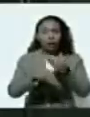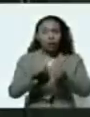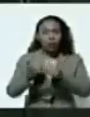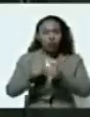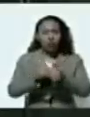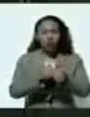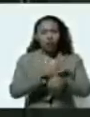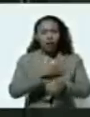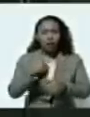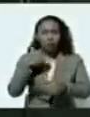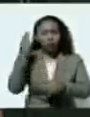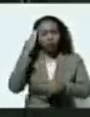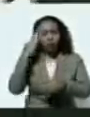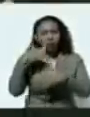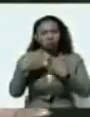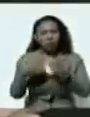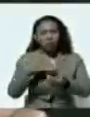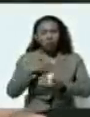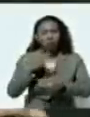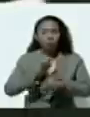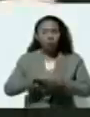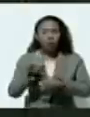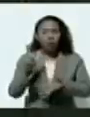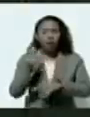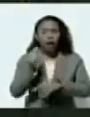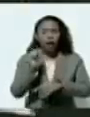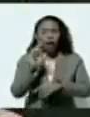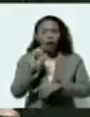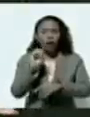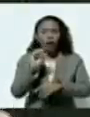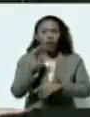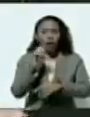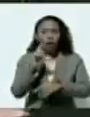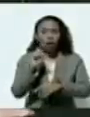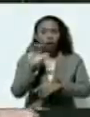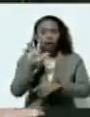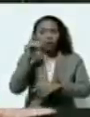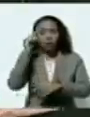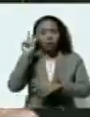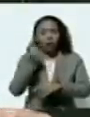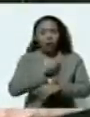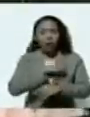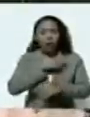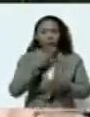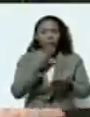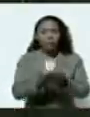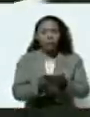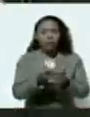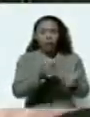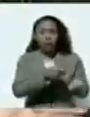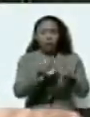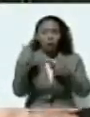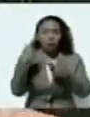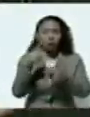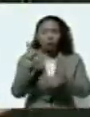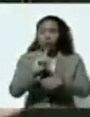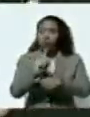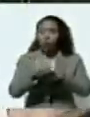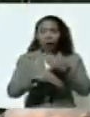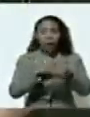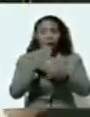y queríamos saber si, pues, porque el señor Garófalo tiene 5 días para que España pida su extradición. De no ser